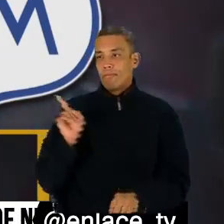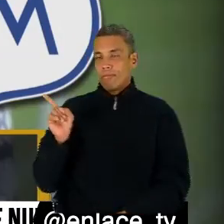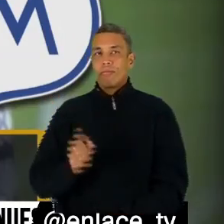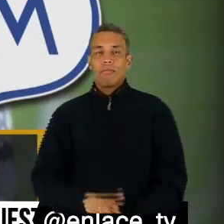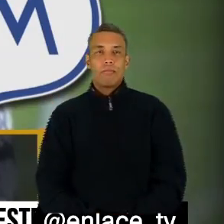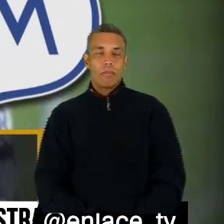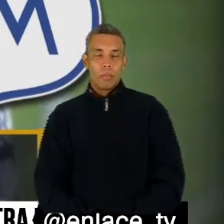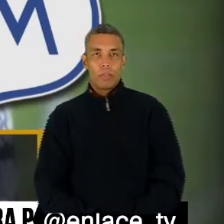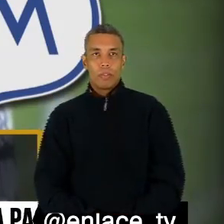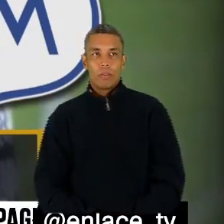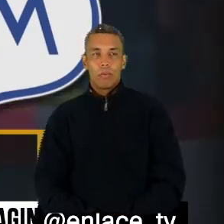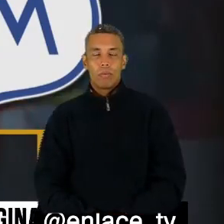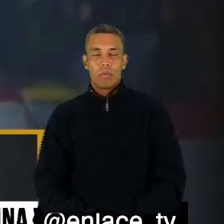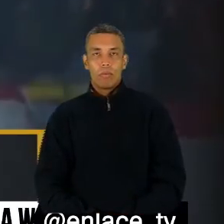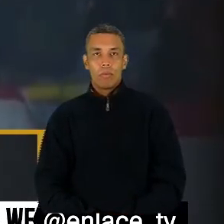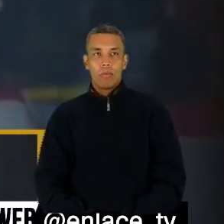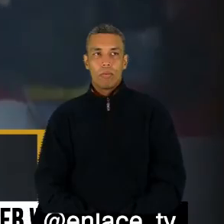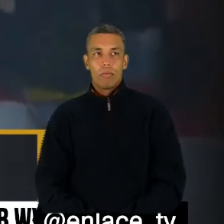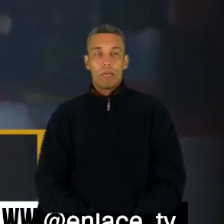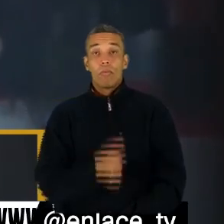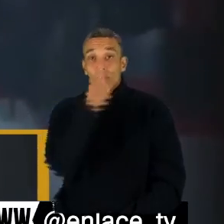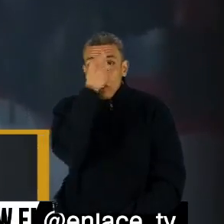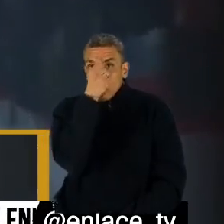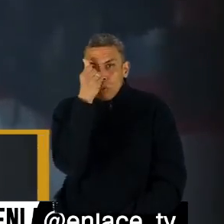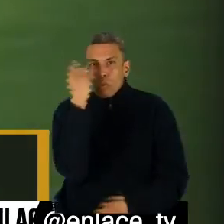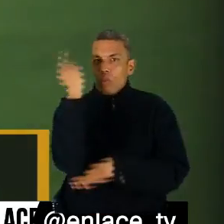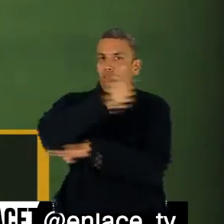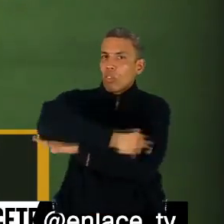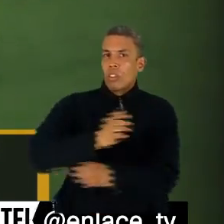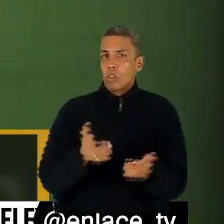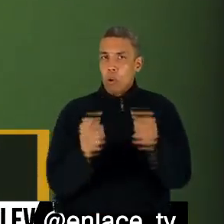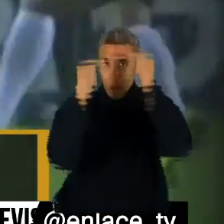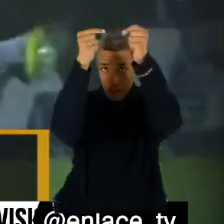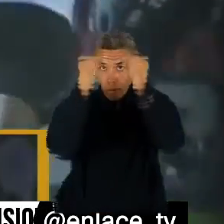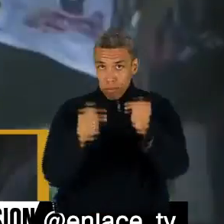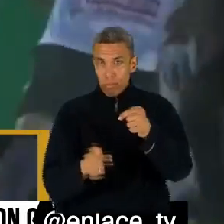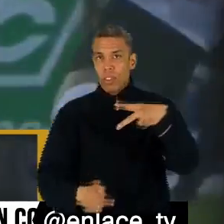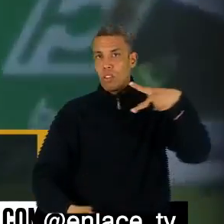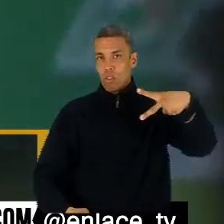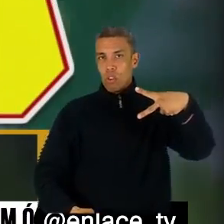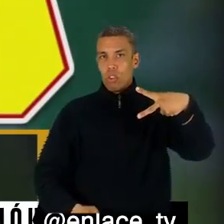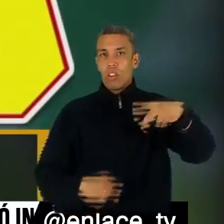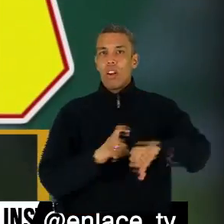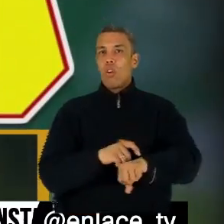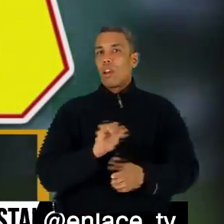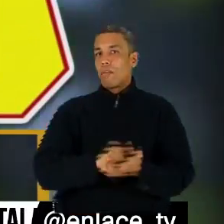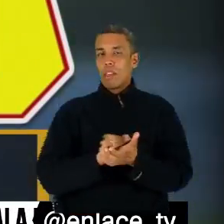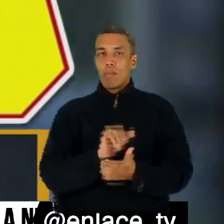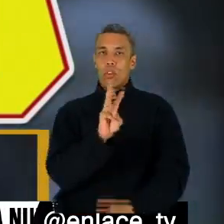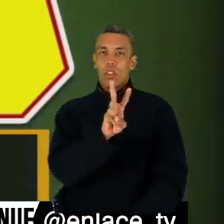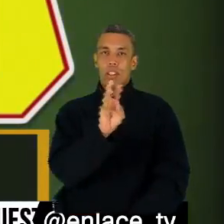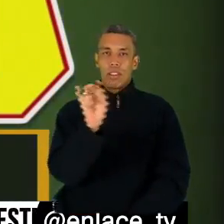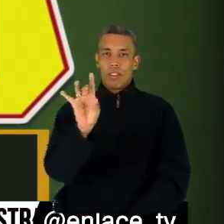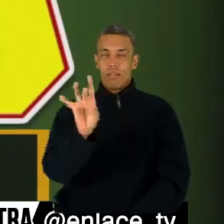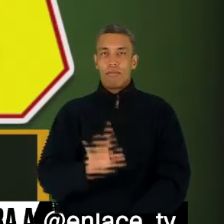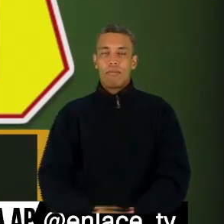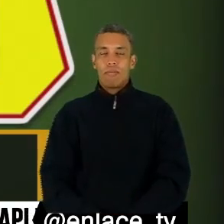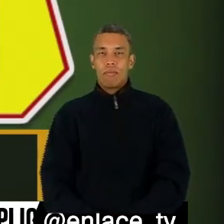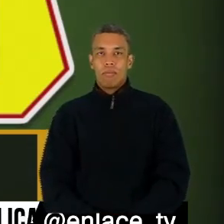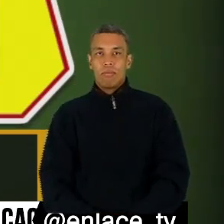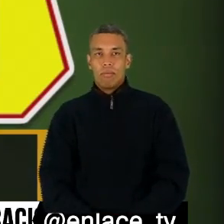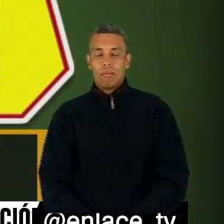Millonarios en el Atanasio Girardot. El domingo 29 de mayo se jugarán 2 partidos a las 3 y 15 de la tarde. Comienza Jaguares y Tolima